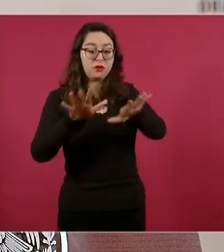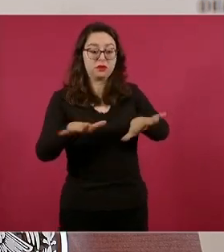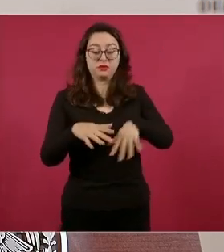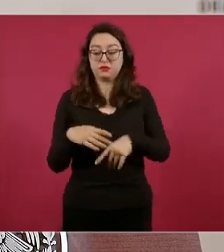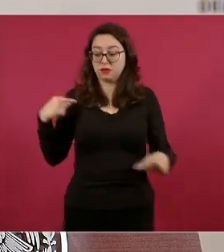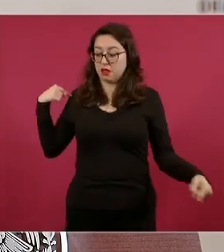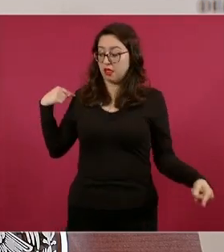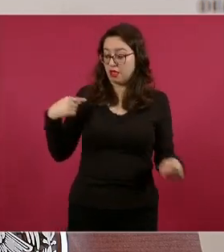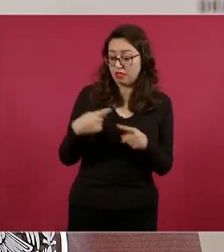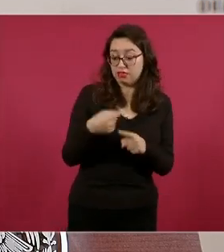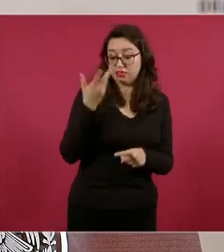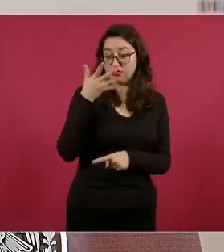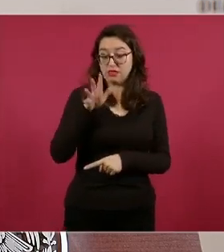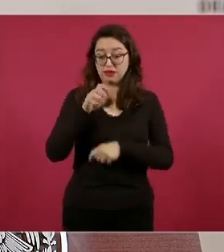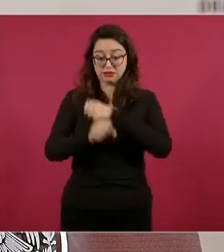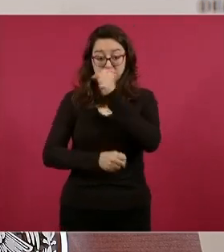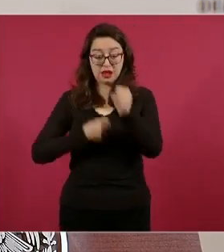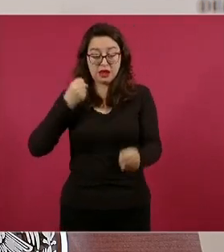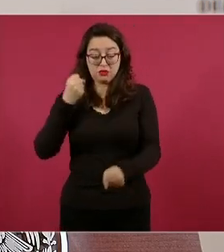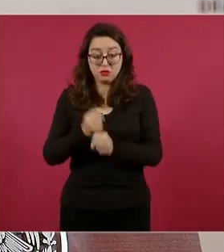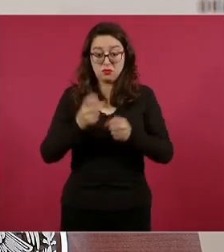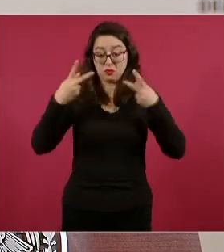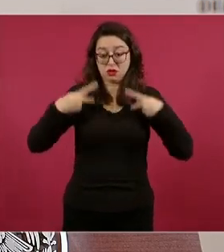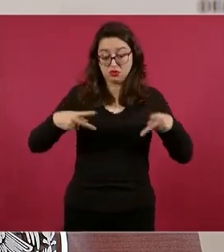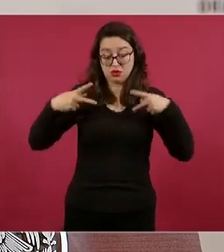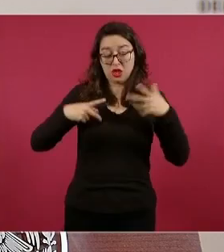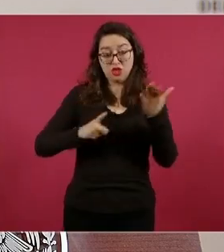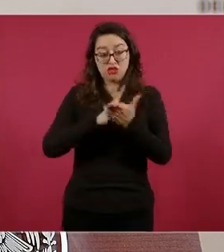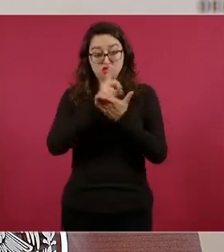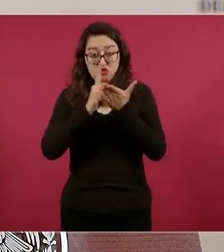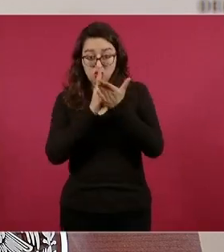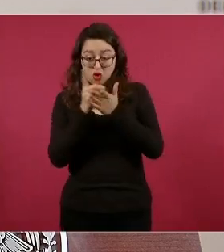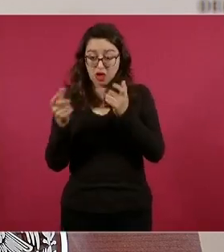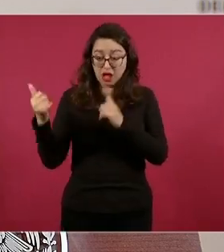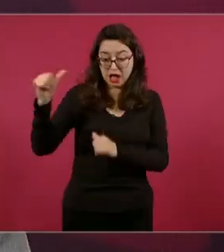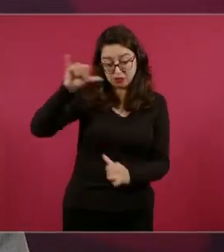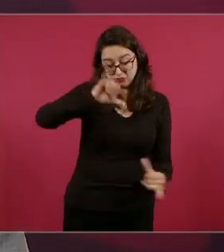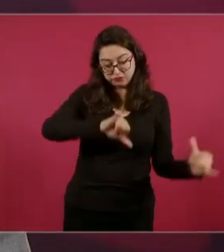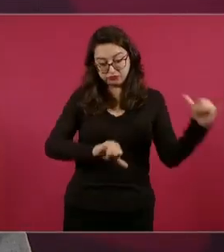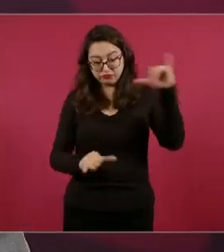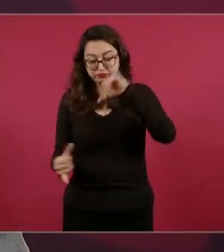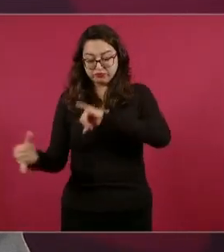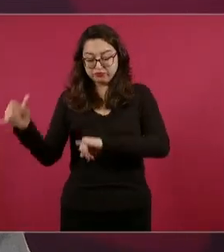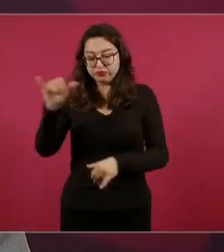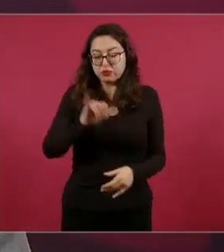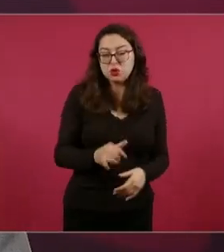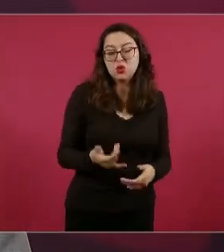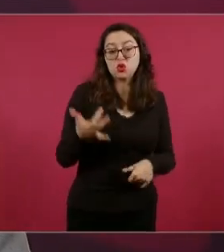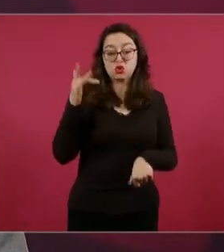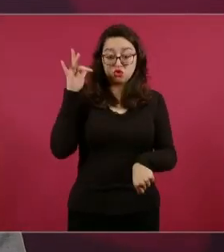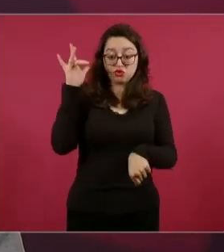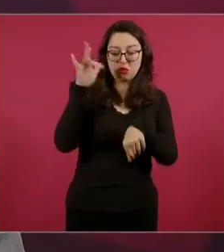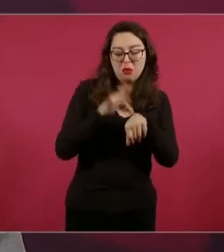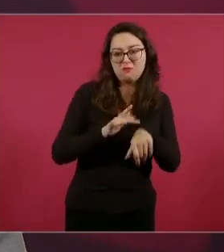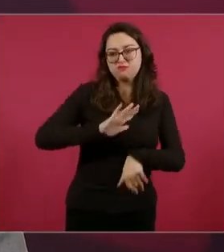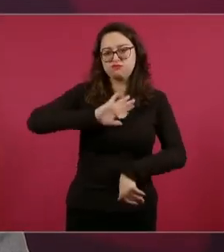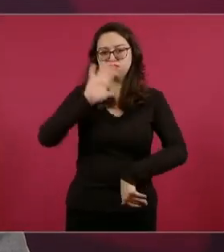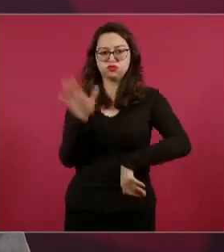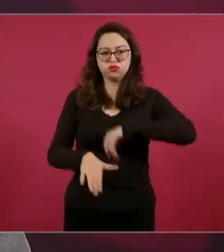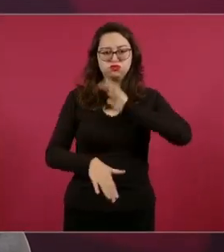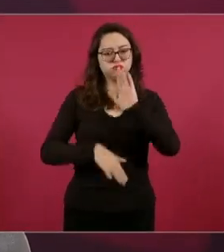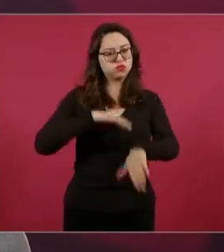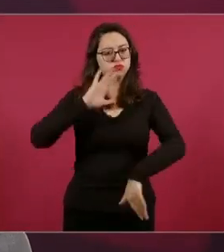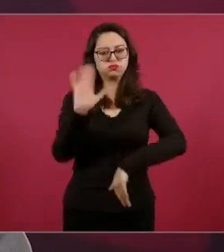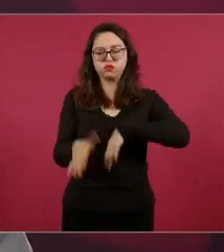la última década. Estas drogas, cada vez más dañinas y tóxicas, son elaboradas con sustancias